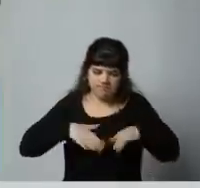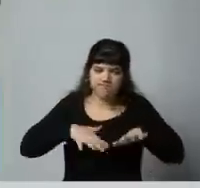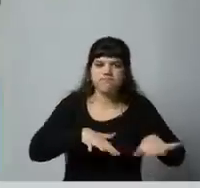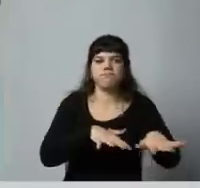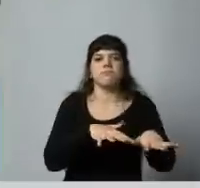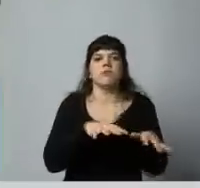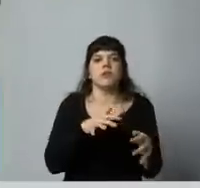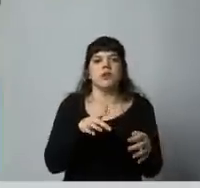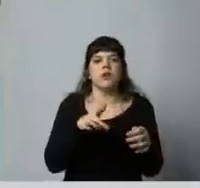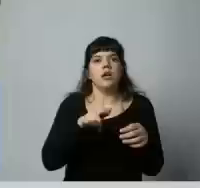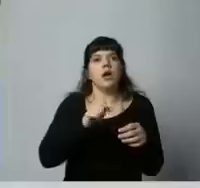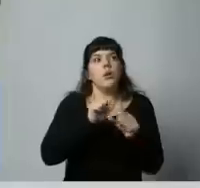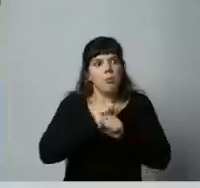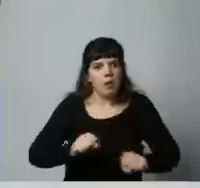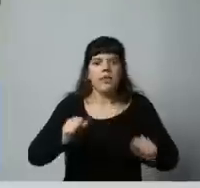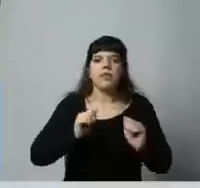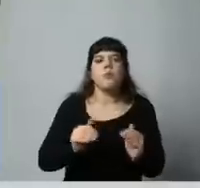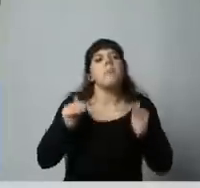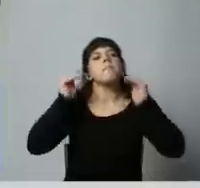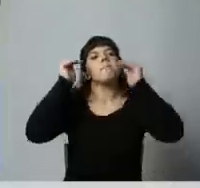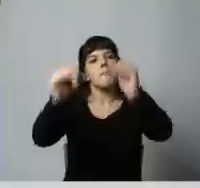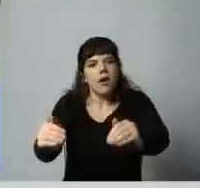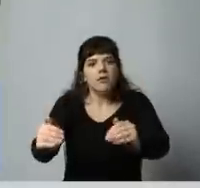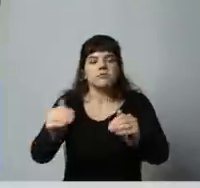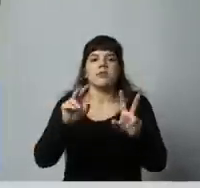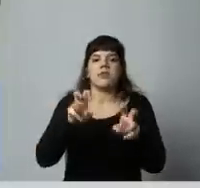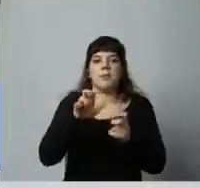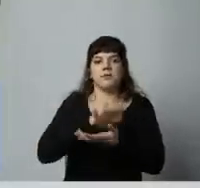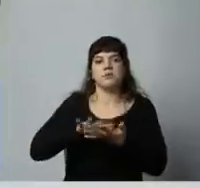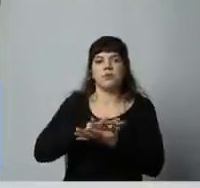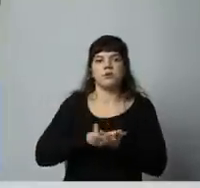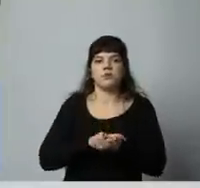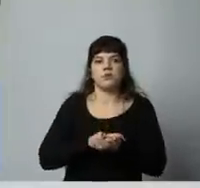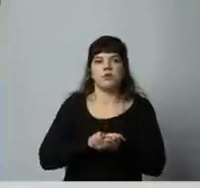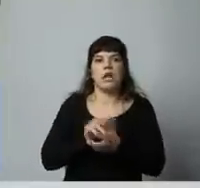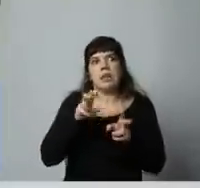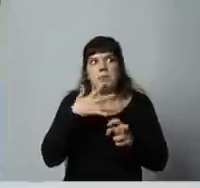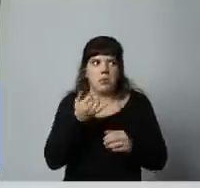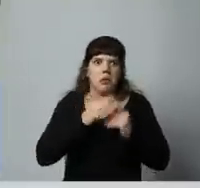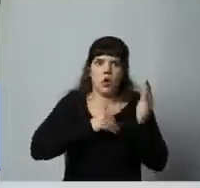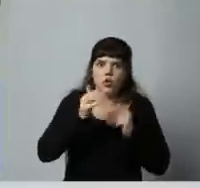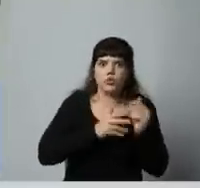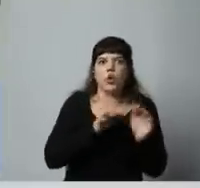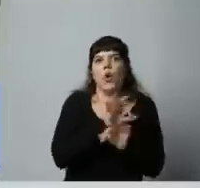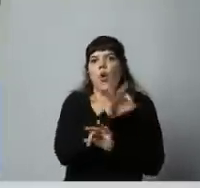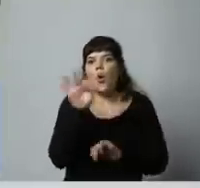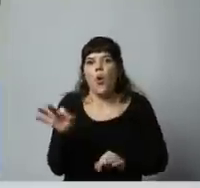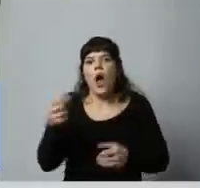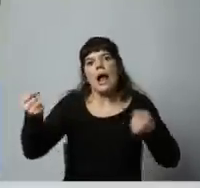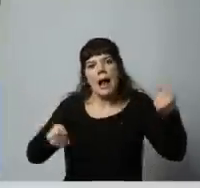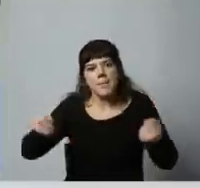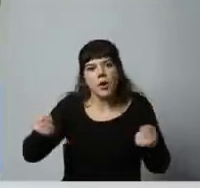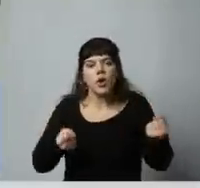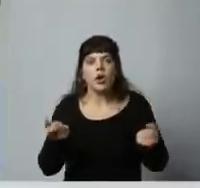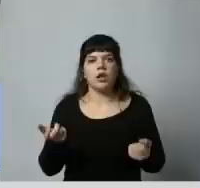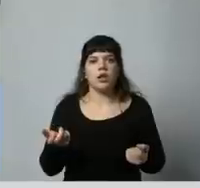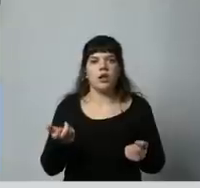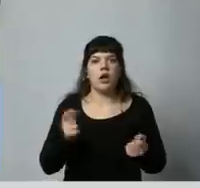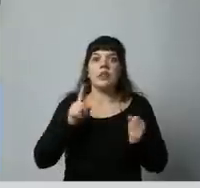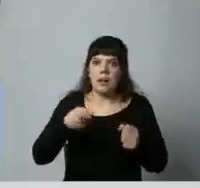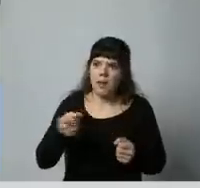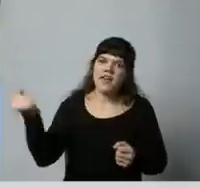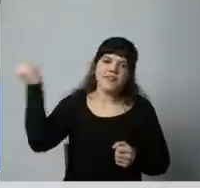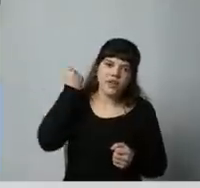pusiera pudiera avanzar más arriba de todo esto que se avanzara el caso de la construcción el caso de Los camioneros probablemente la industria